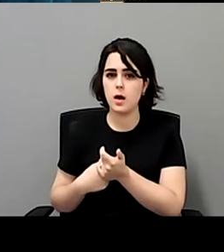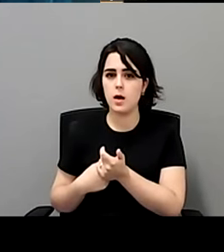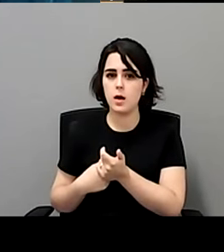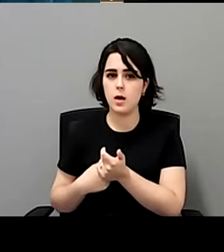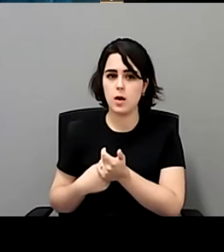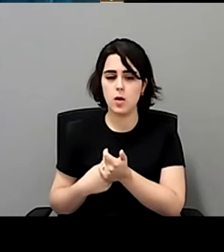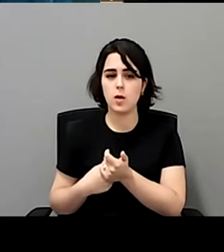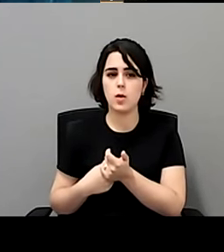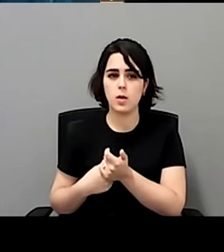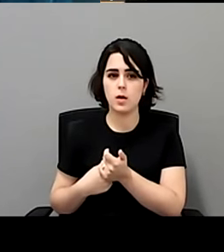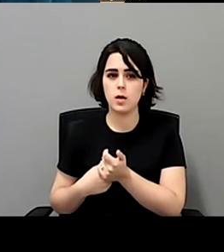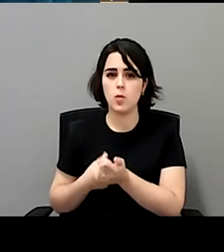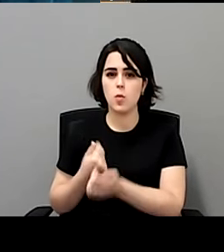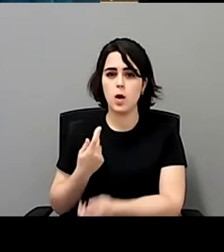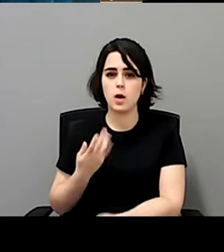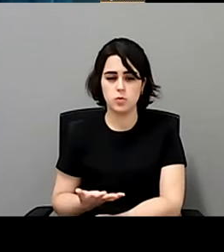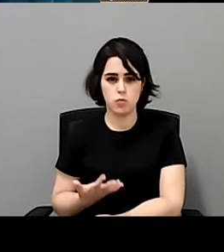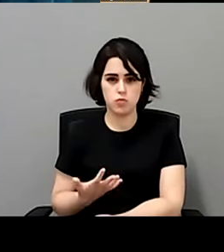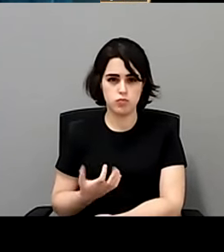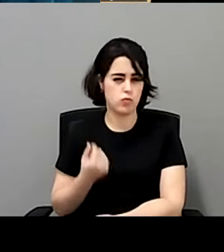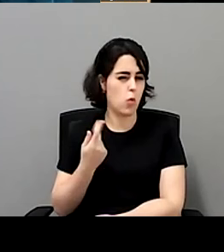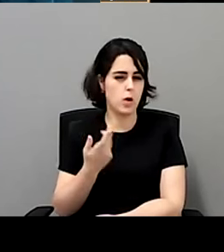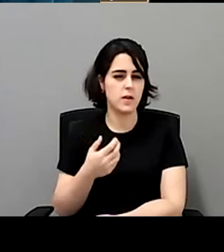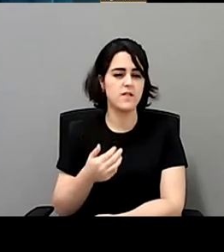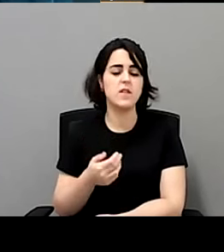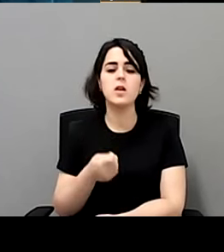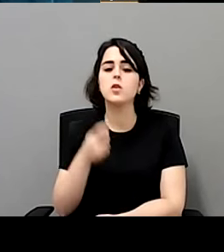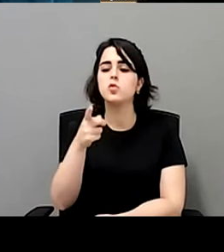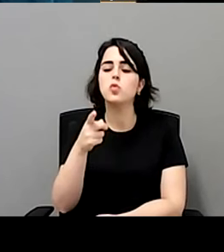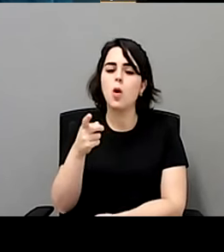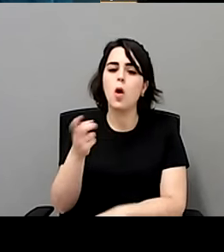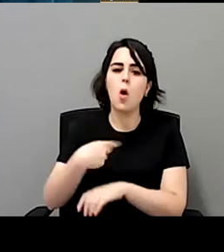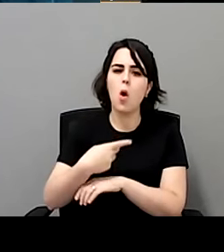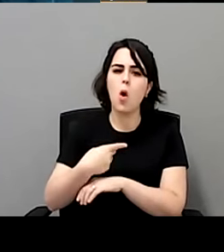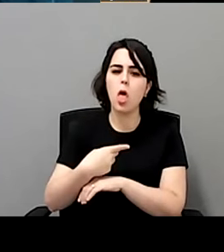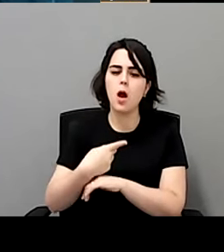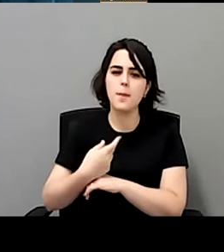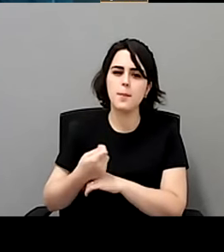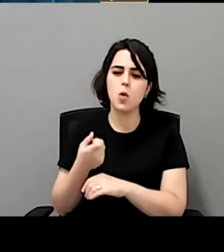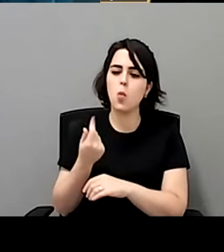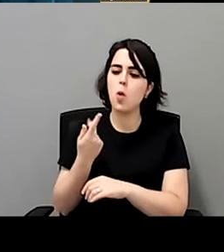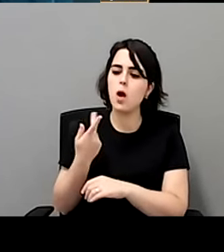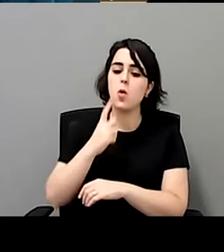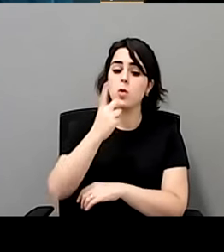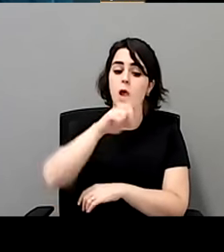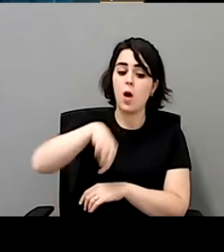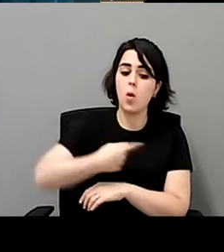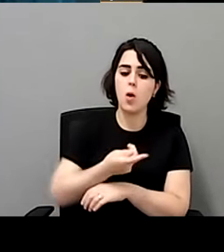¿cuánto se lo pregunta a Fernanda? Fernanda, en esta modalidad, ¿cuándo pagas? ¿Cuándo? ¿Será cuánto pagas por hora?